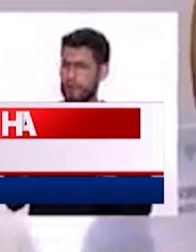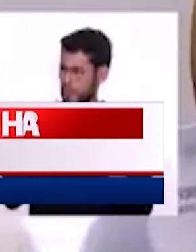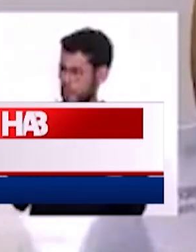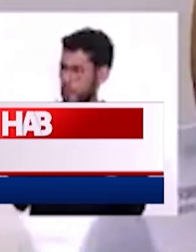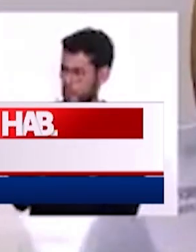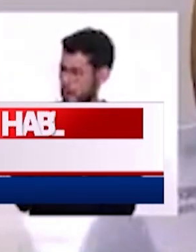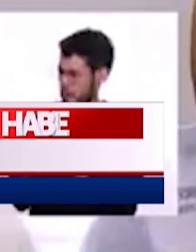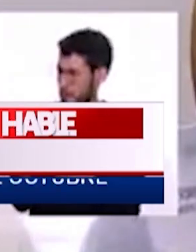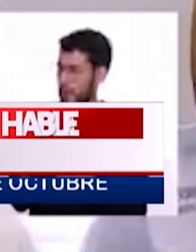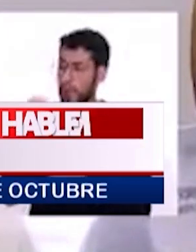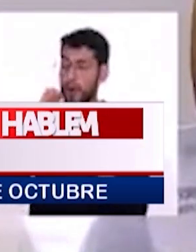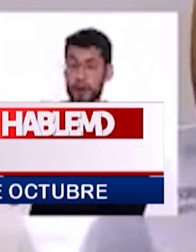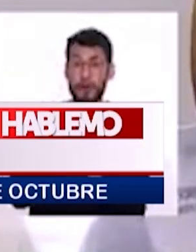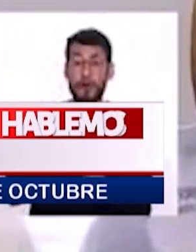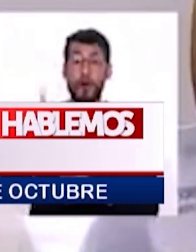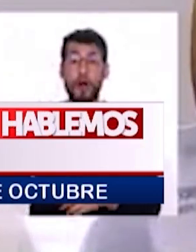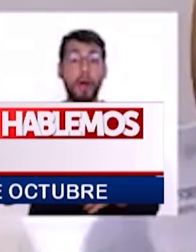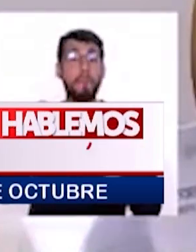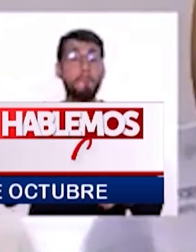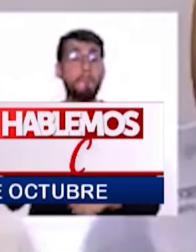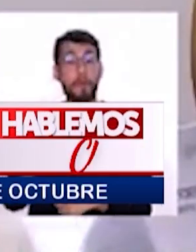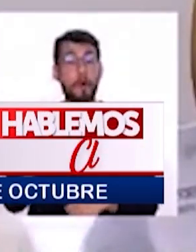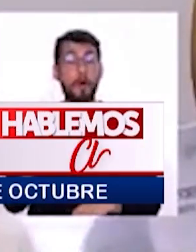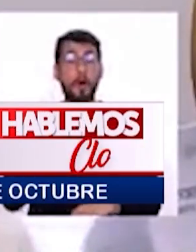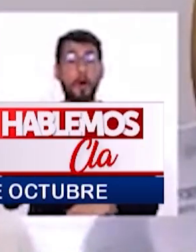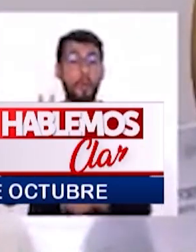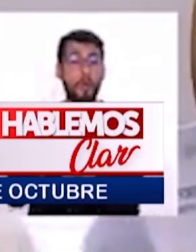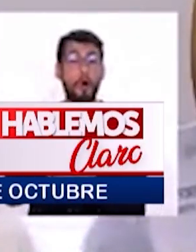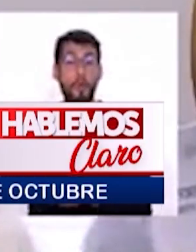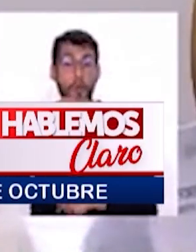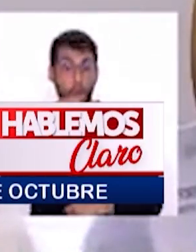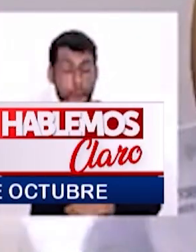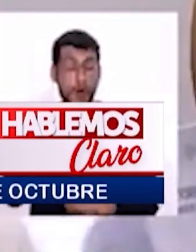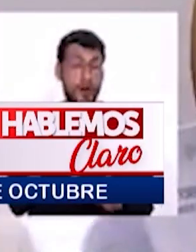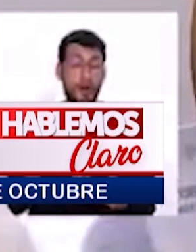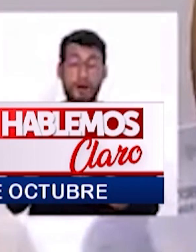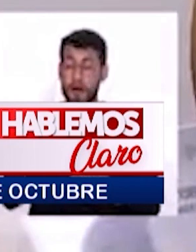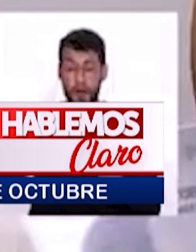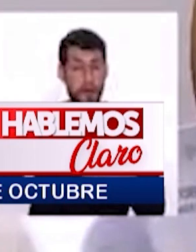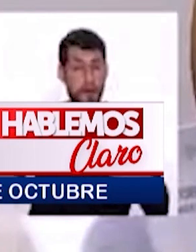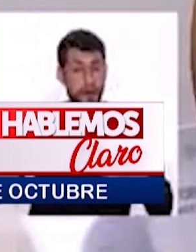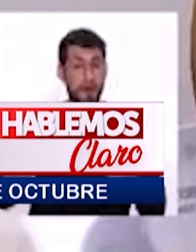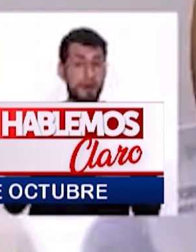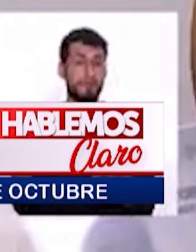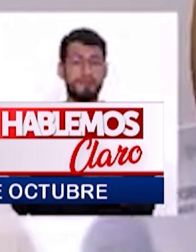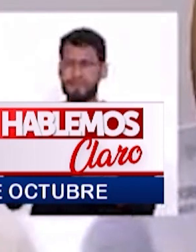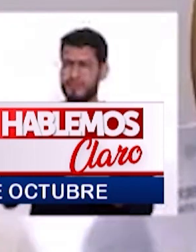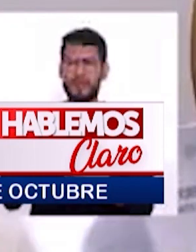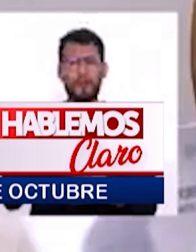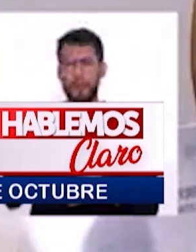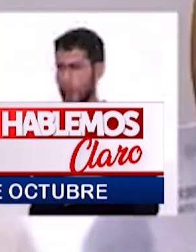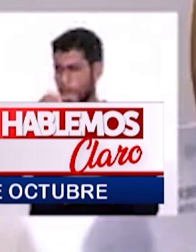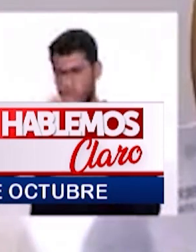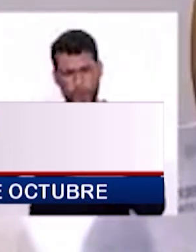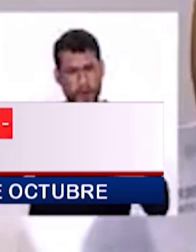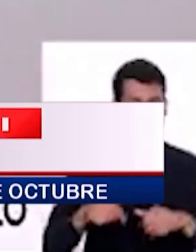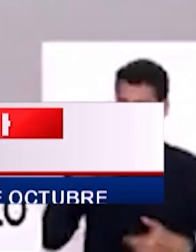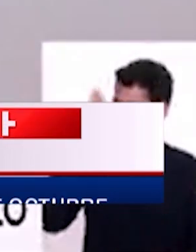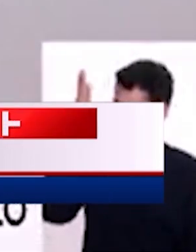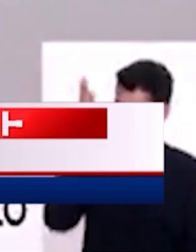por ejemplo, en el caso de la violación a menores, que este sea sumarísimo y que estos se vayan a la cadena